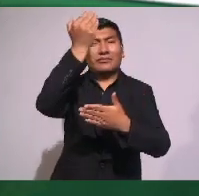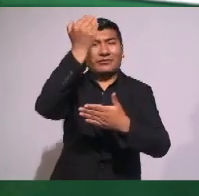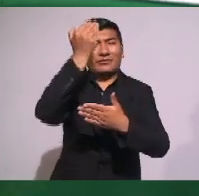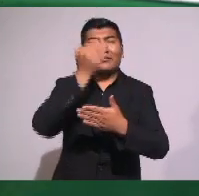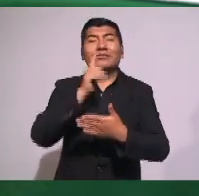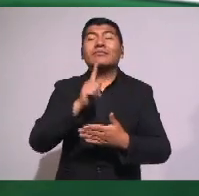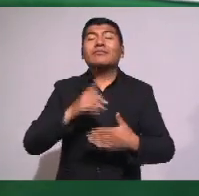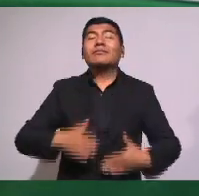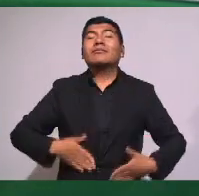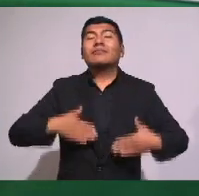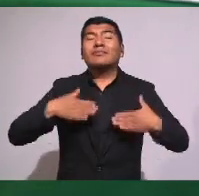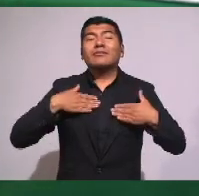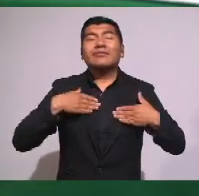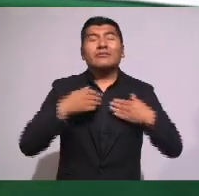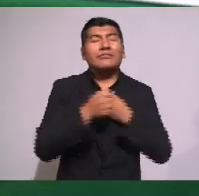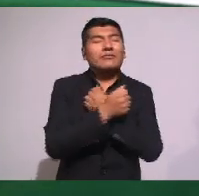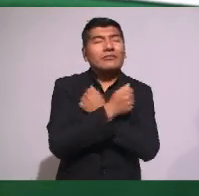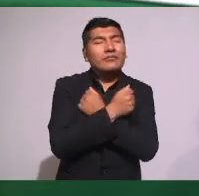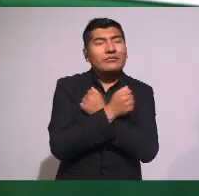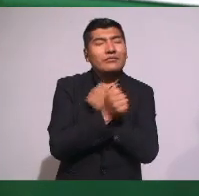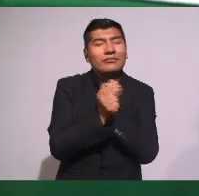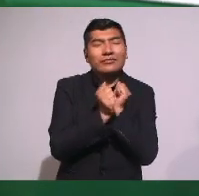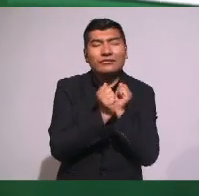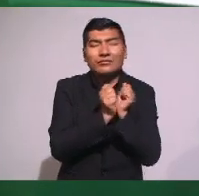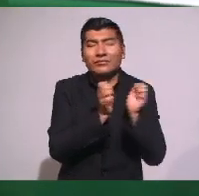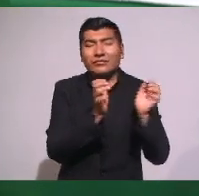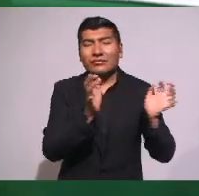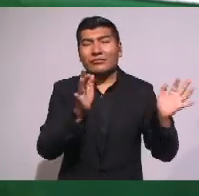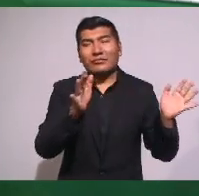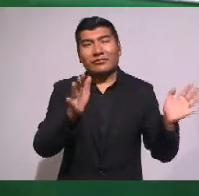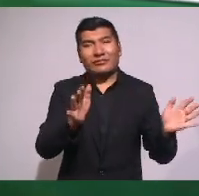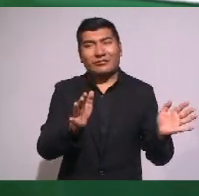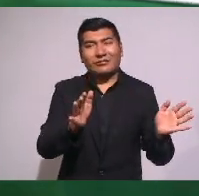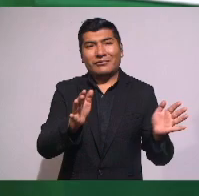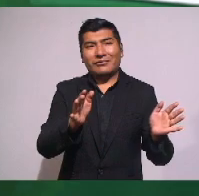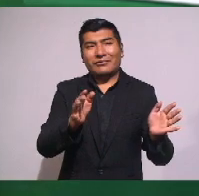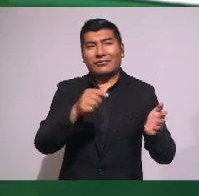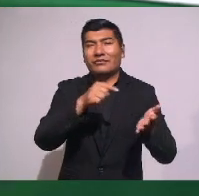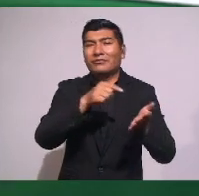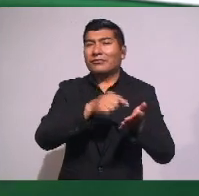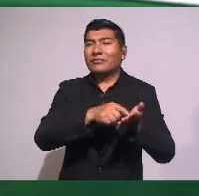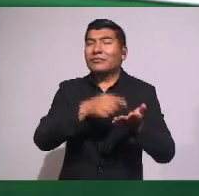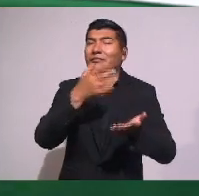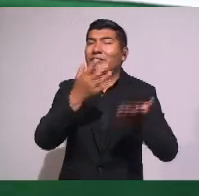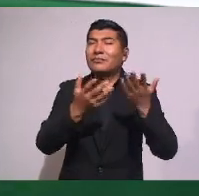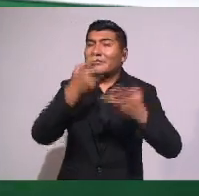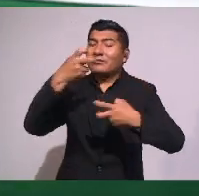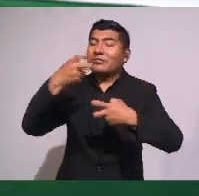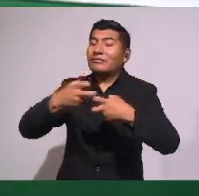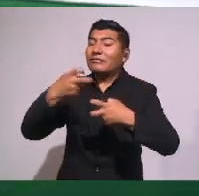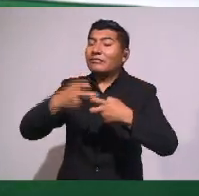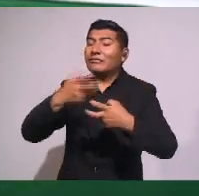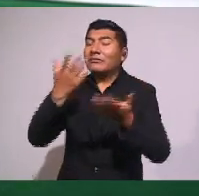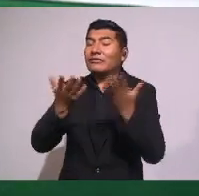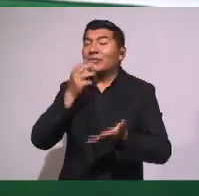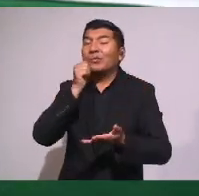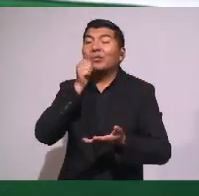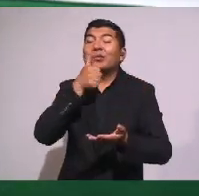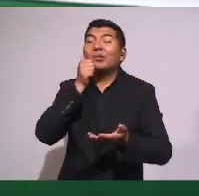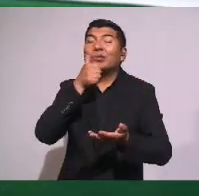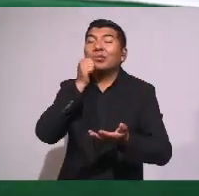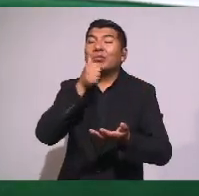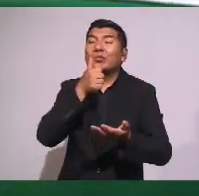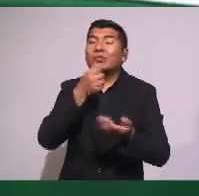una vida de amor pleno. Y el hecho de que sea difícil, de que sea frecuente, de